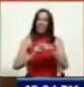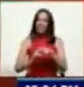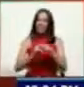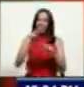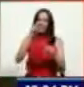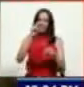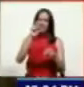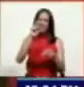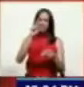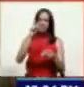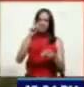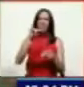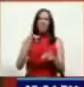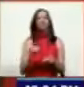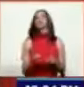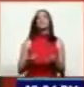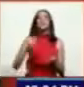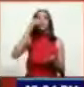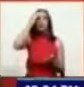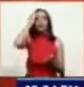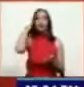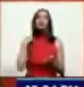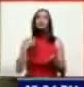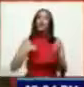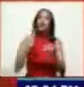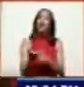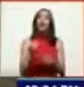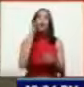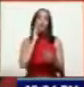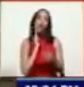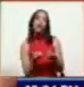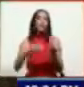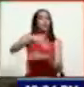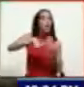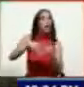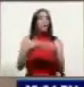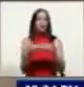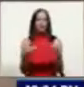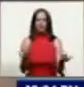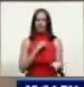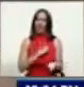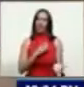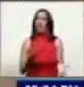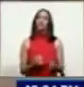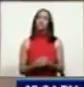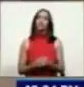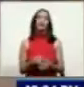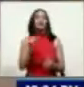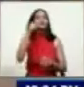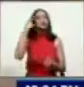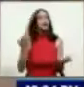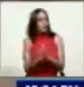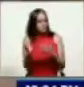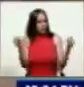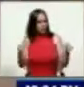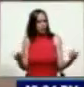y pasarlo por aquí, pero la factura te la hago en bolívares, pero te lo acepto tanto al cambio. Así está la vuelta. Así entonces está. Tú sales y tú dices, ¿qué pasó aquí?